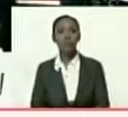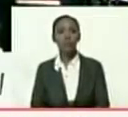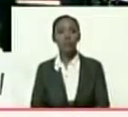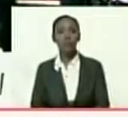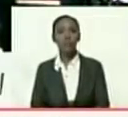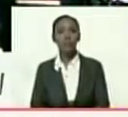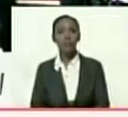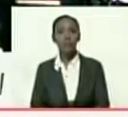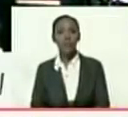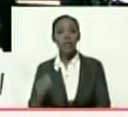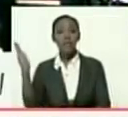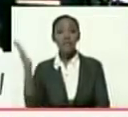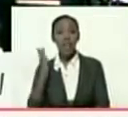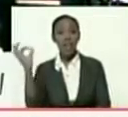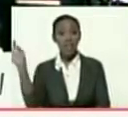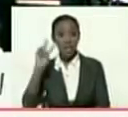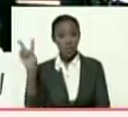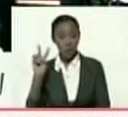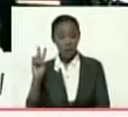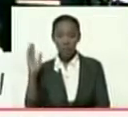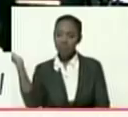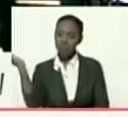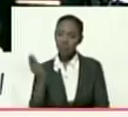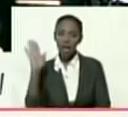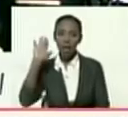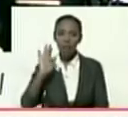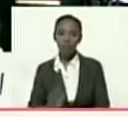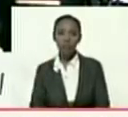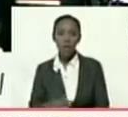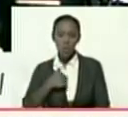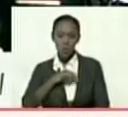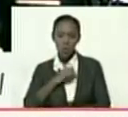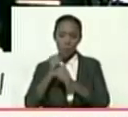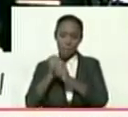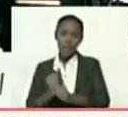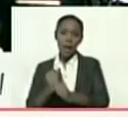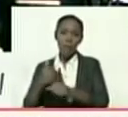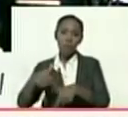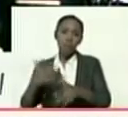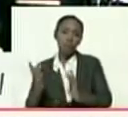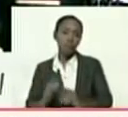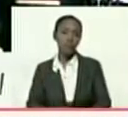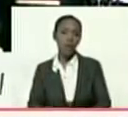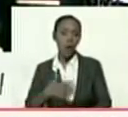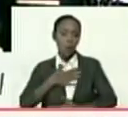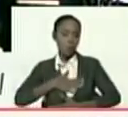Que vienen por Venezuela, que vengan. Nosotros los esperamos.